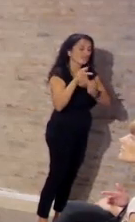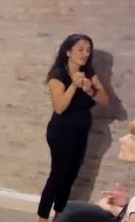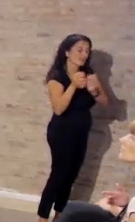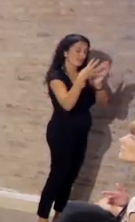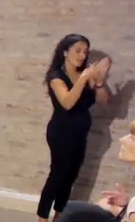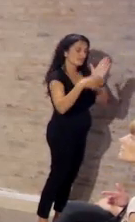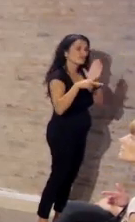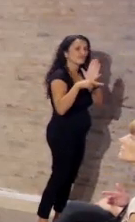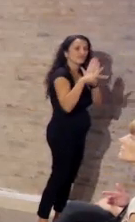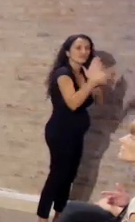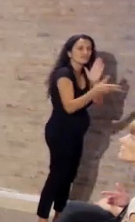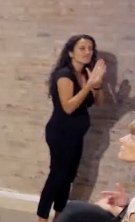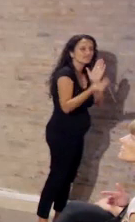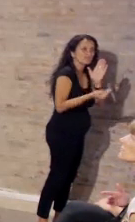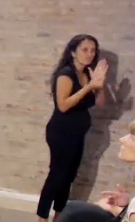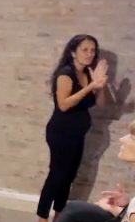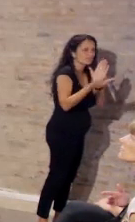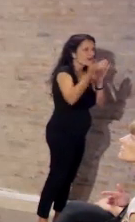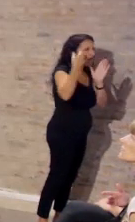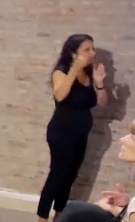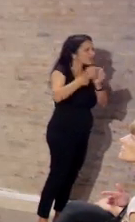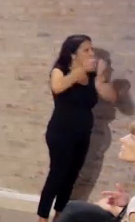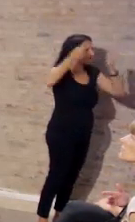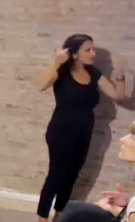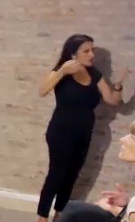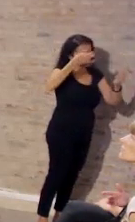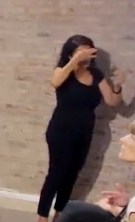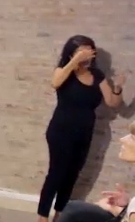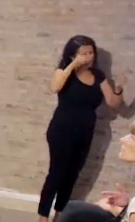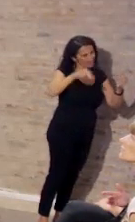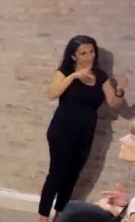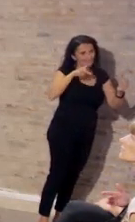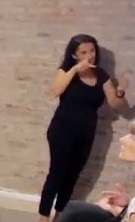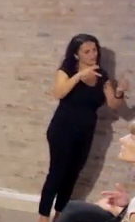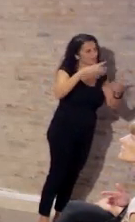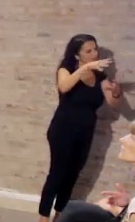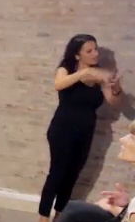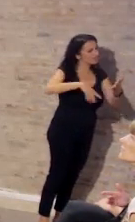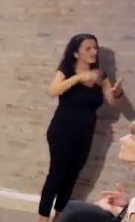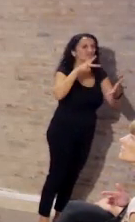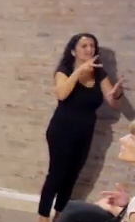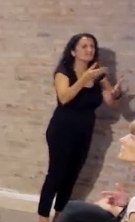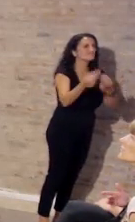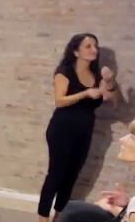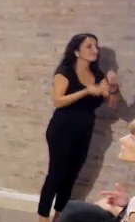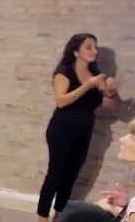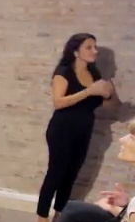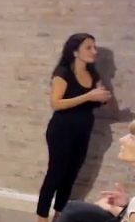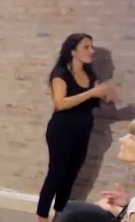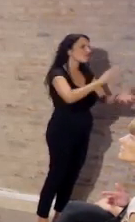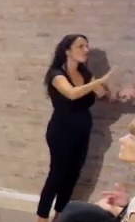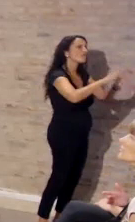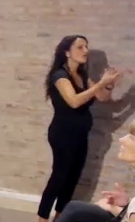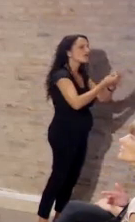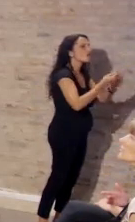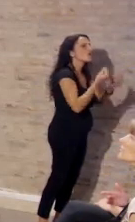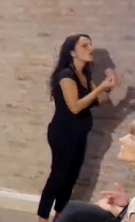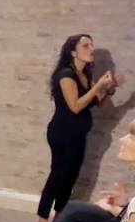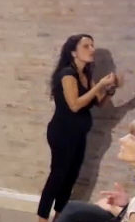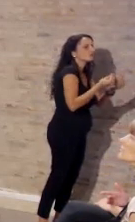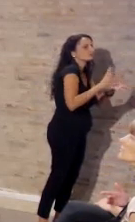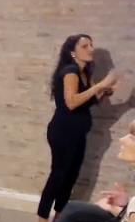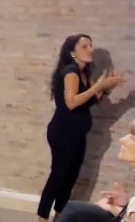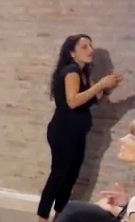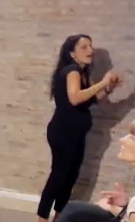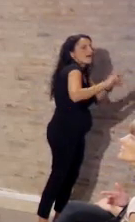texto que salió en página 12 en un texto muy bello cuando dice Bueno cómo cómo tener una relación íntima